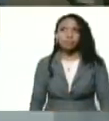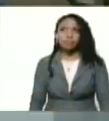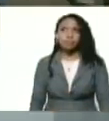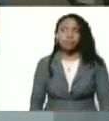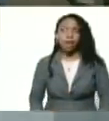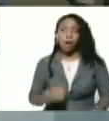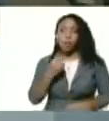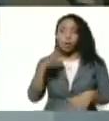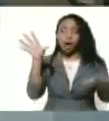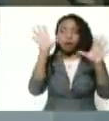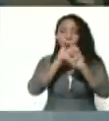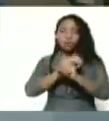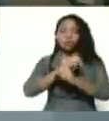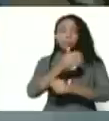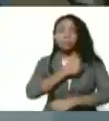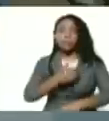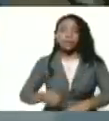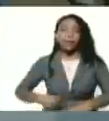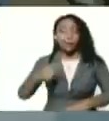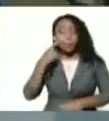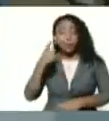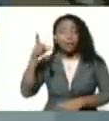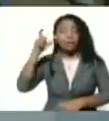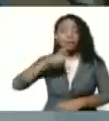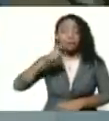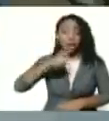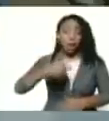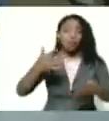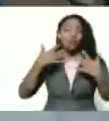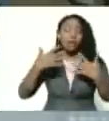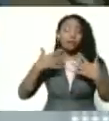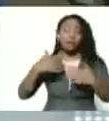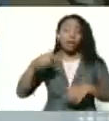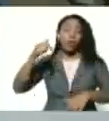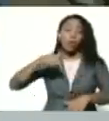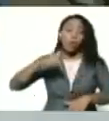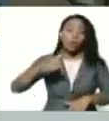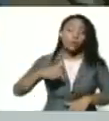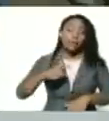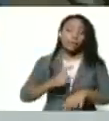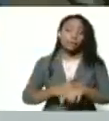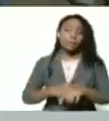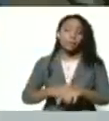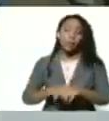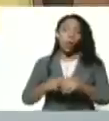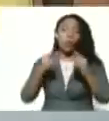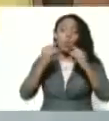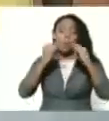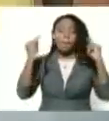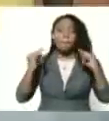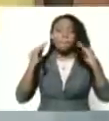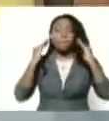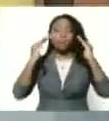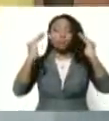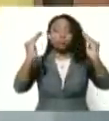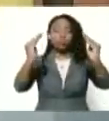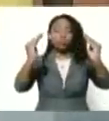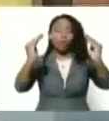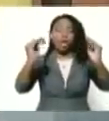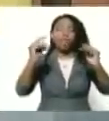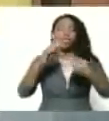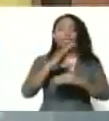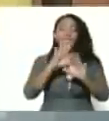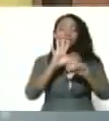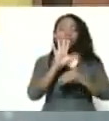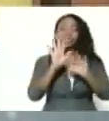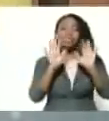noches, presidente. Bueno, mire, la necesidad urgente ahorita es que tengo un galpón que se puede albergar 10.000 gallinas, la cual